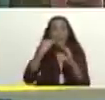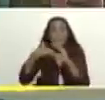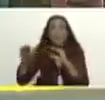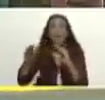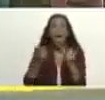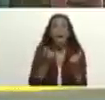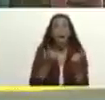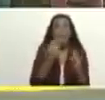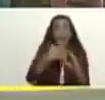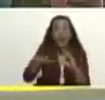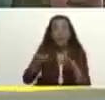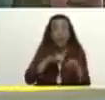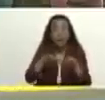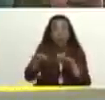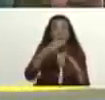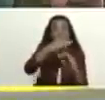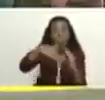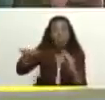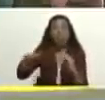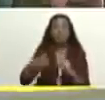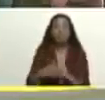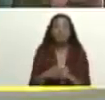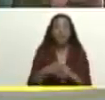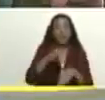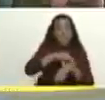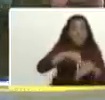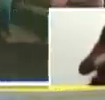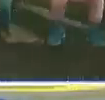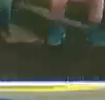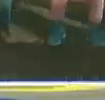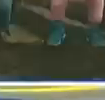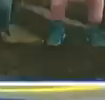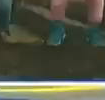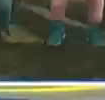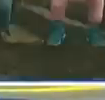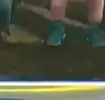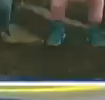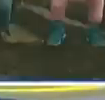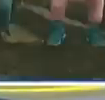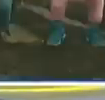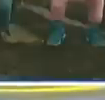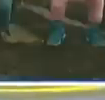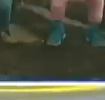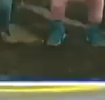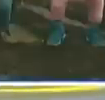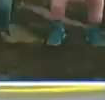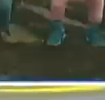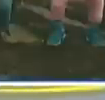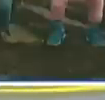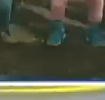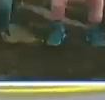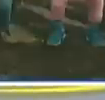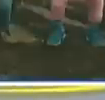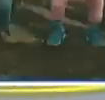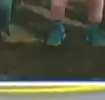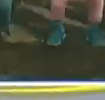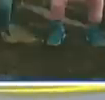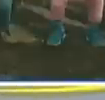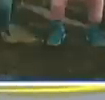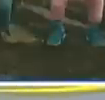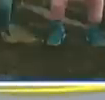para Cogedes al ministro de obras públicas el general Paredes